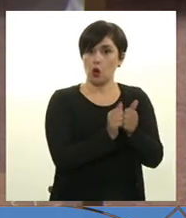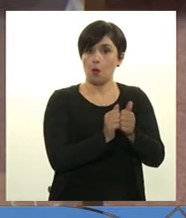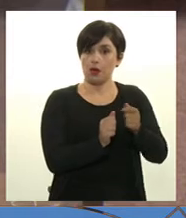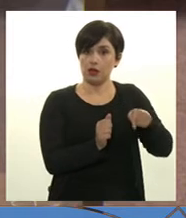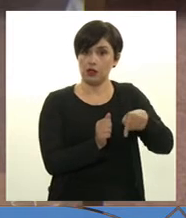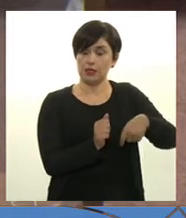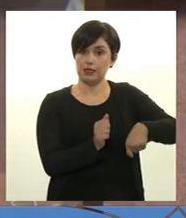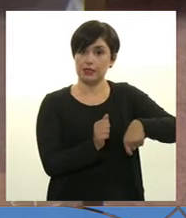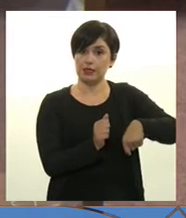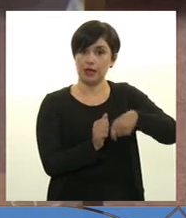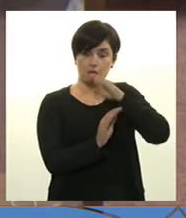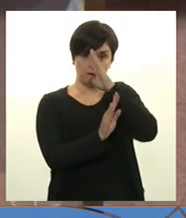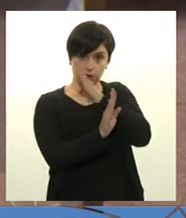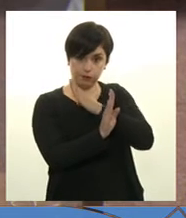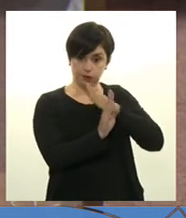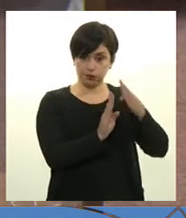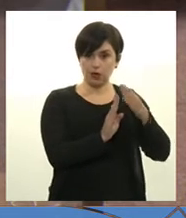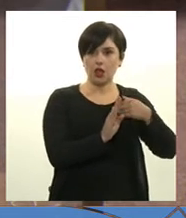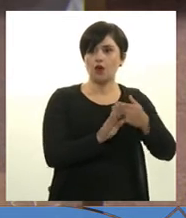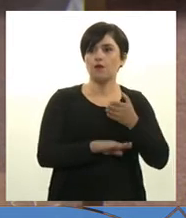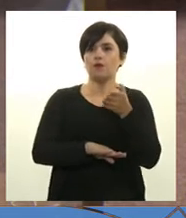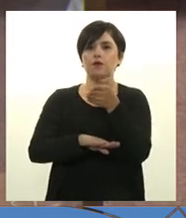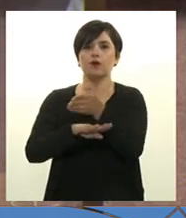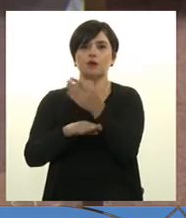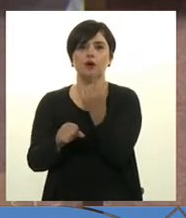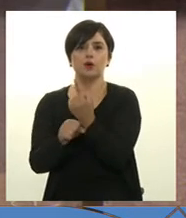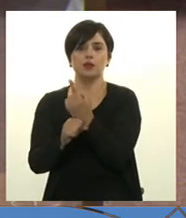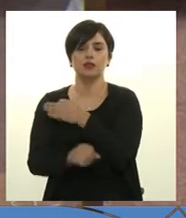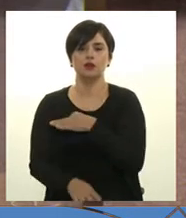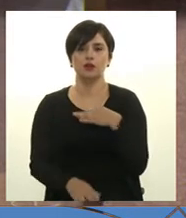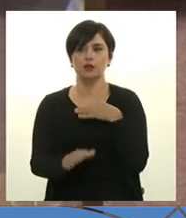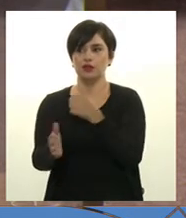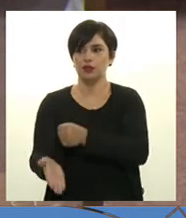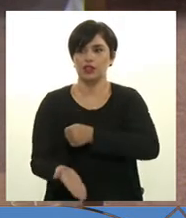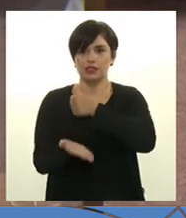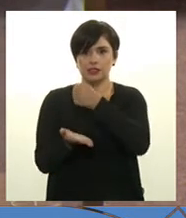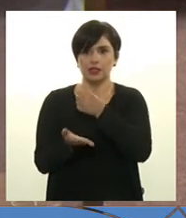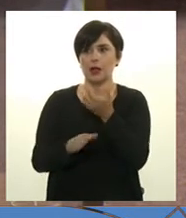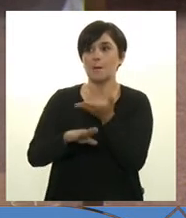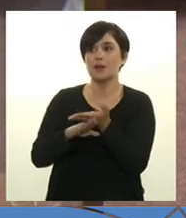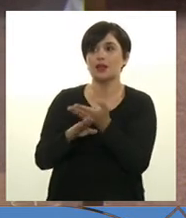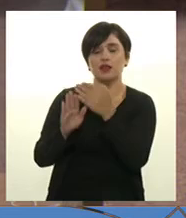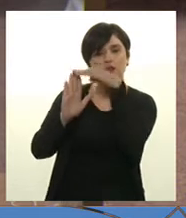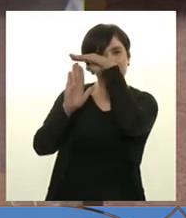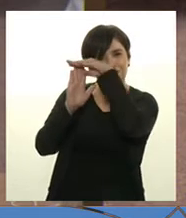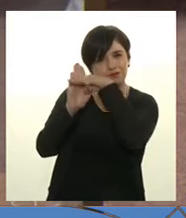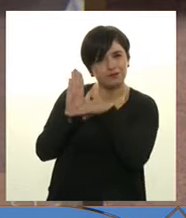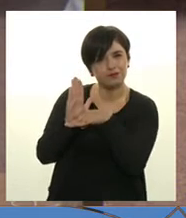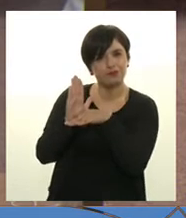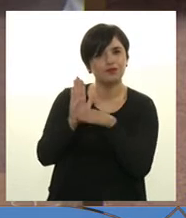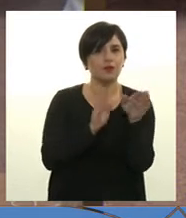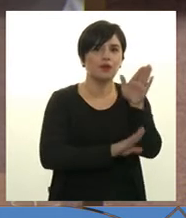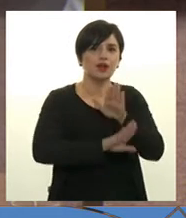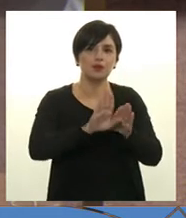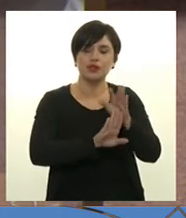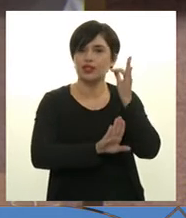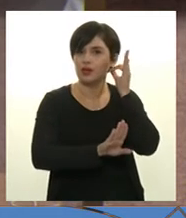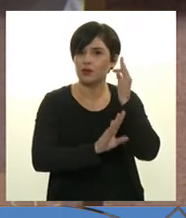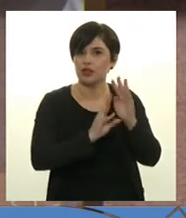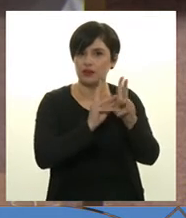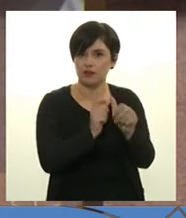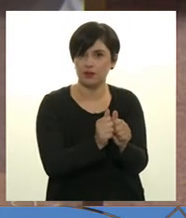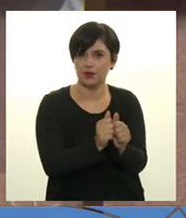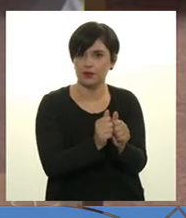senado transversalmente a hablar con el ministro de hacienda a pedirle un paquete de medidas que protegiera a las mujeres y las familias